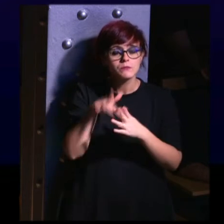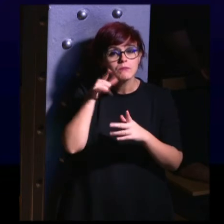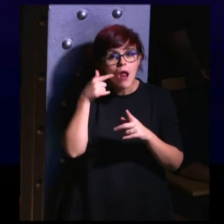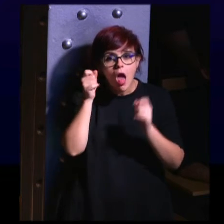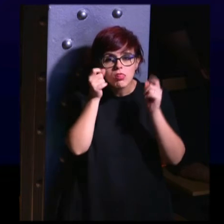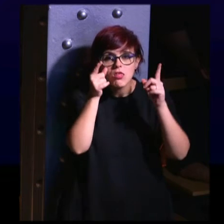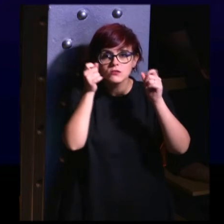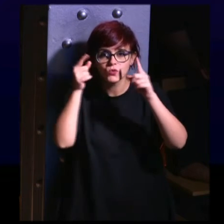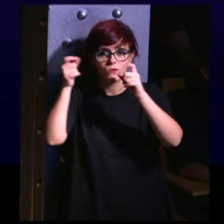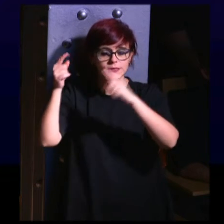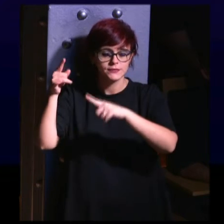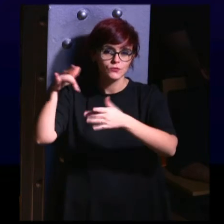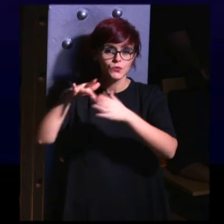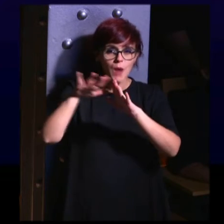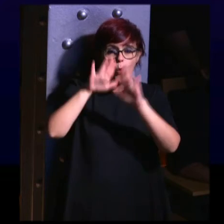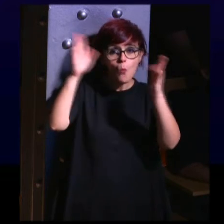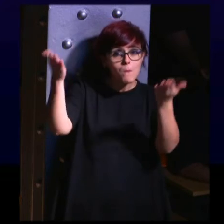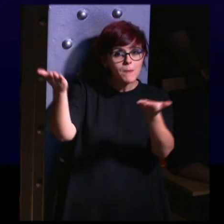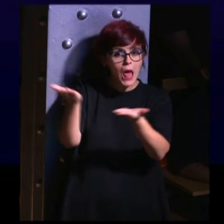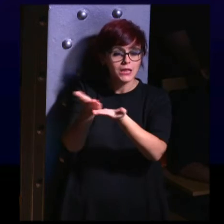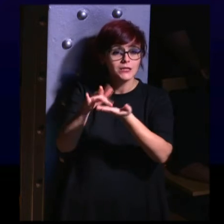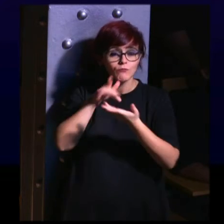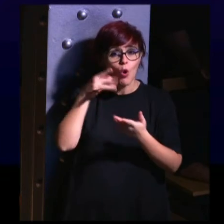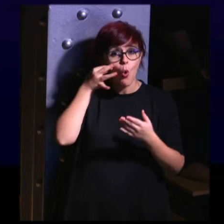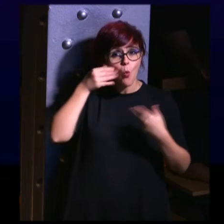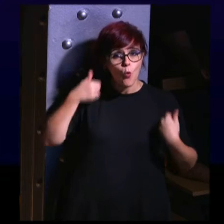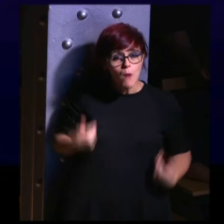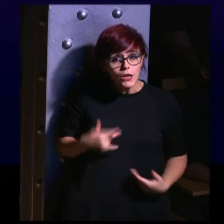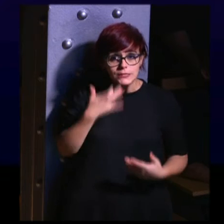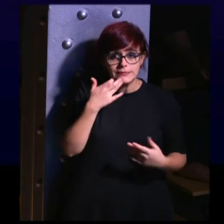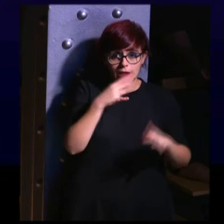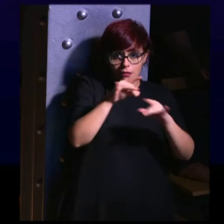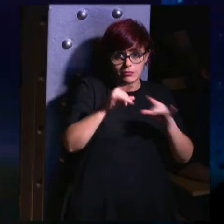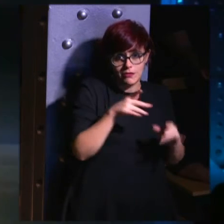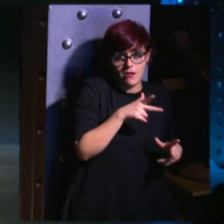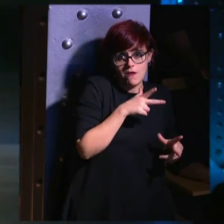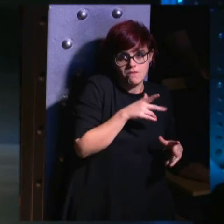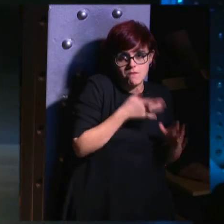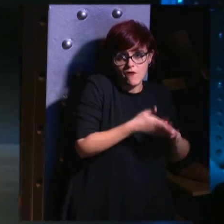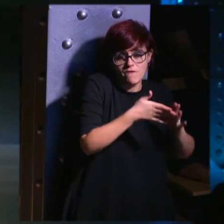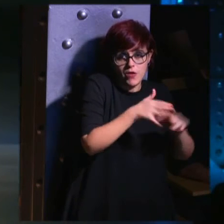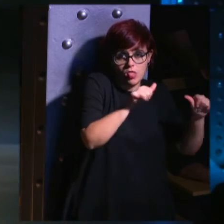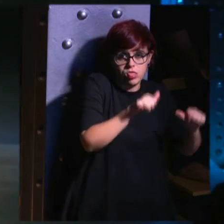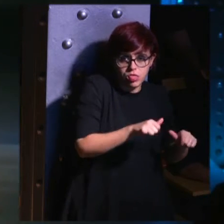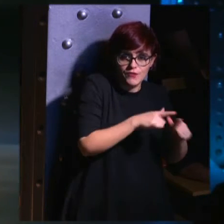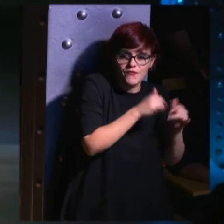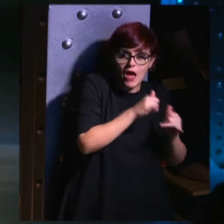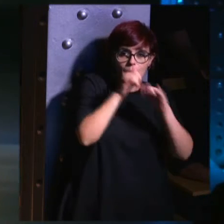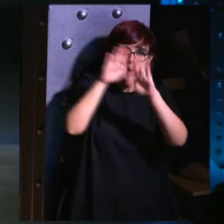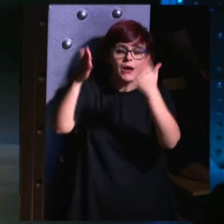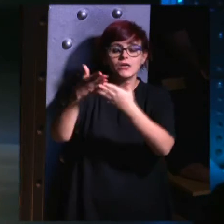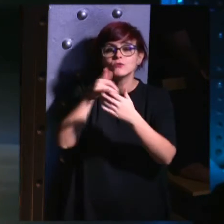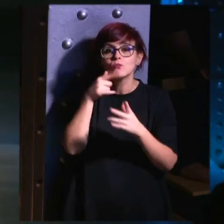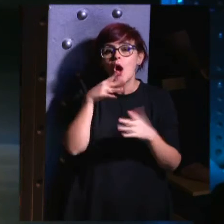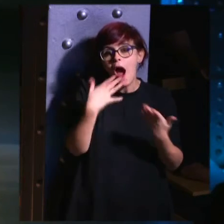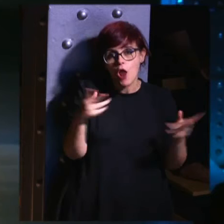descubrir un planeta que los humanos podamos habitar si las cosas se ponen un poco feas en la Tierra. Esto va a ser un cortometraje, en realidad es una trilogía, pero